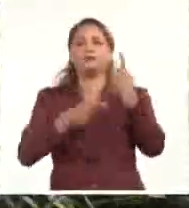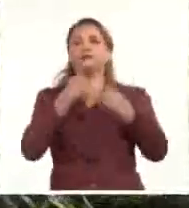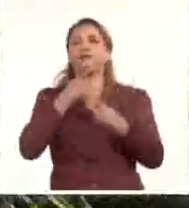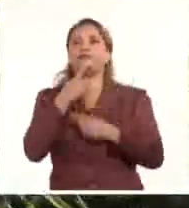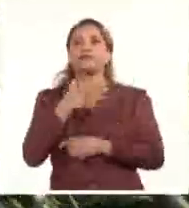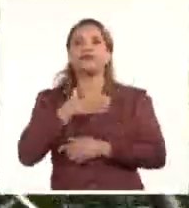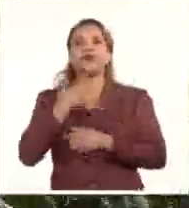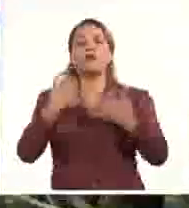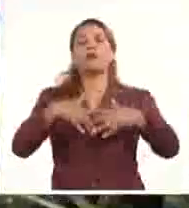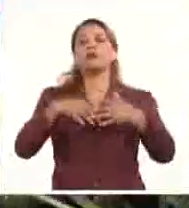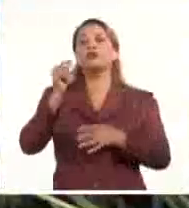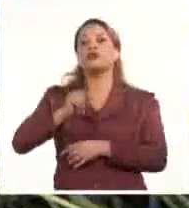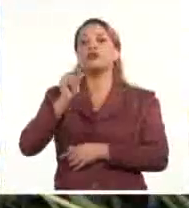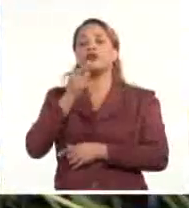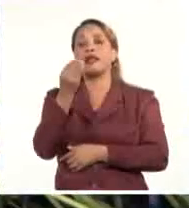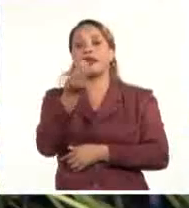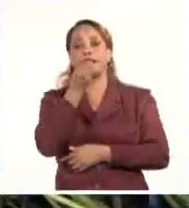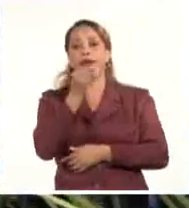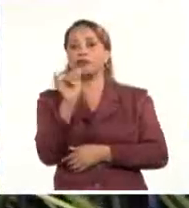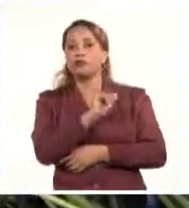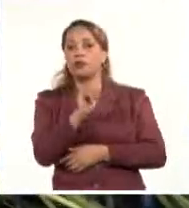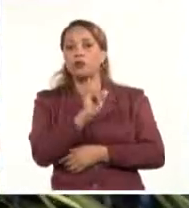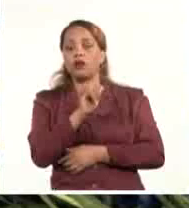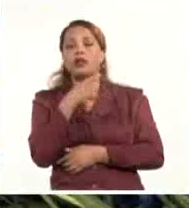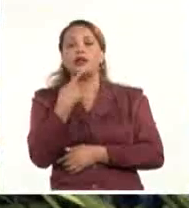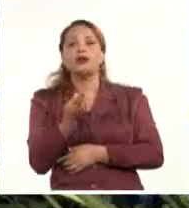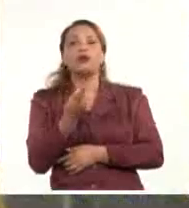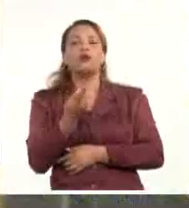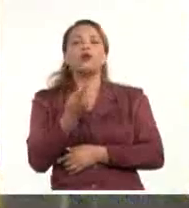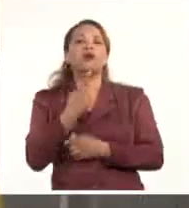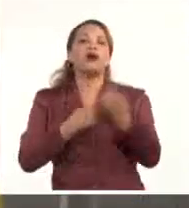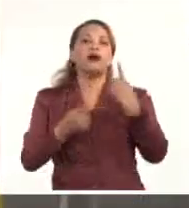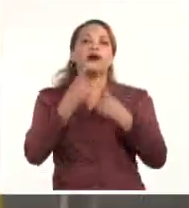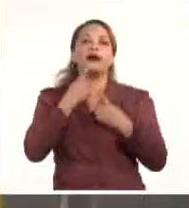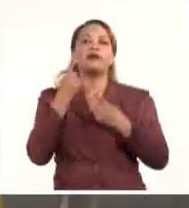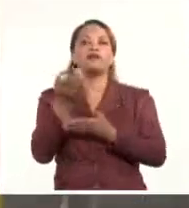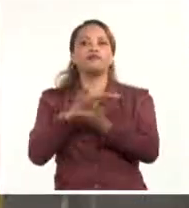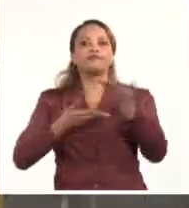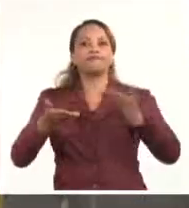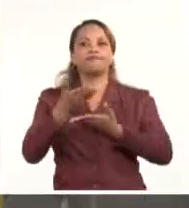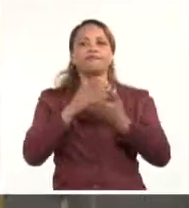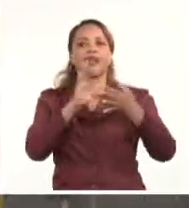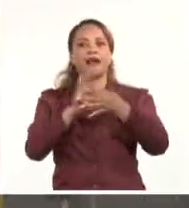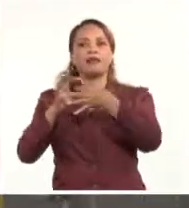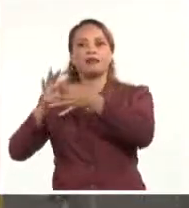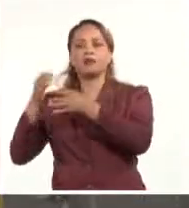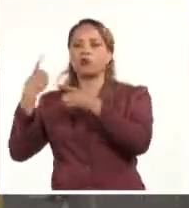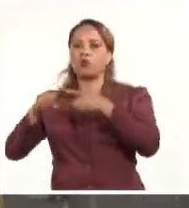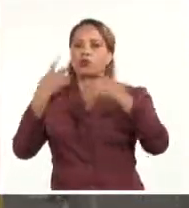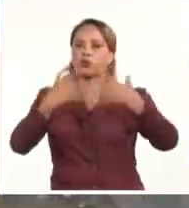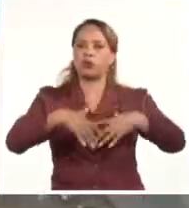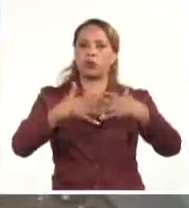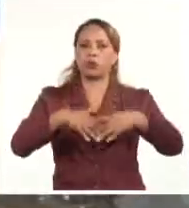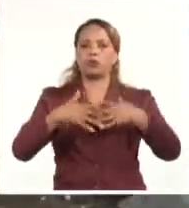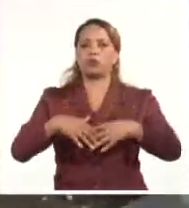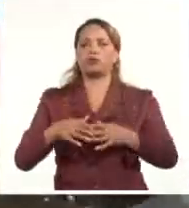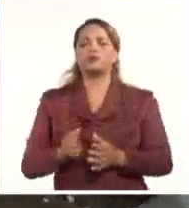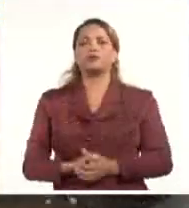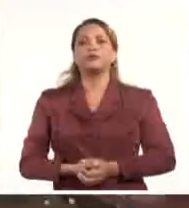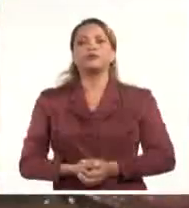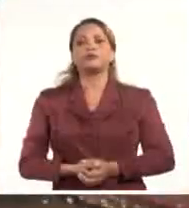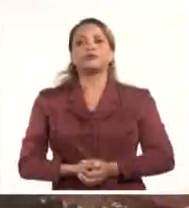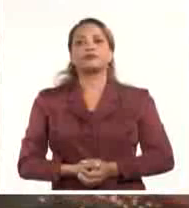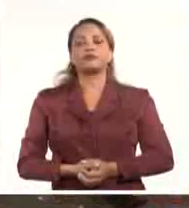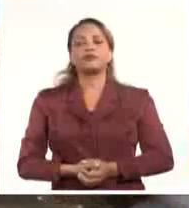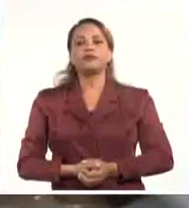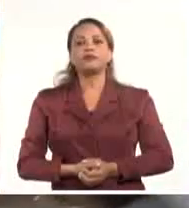como productora primaria de alimentos, sino también con un efecto en el encadenamiento con otras producciones. Los desafíos de una